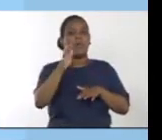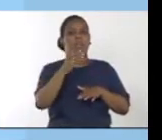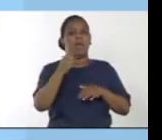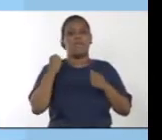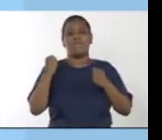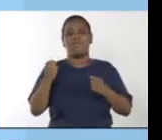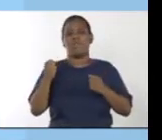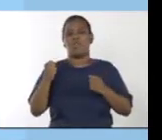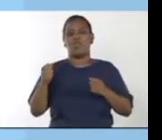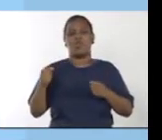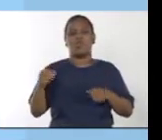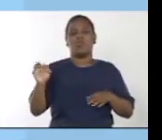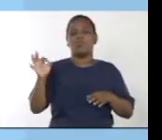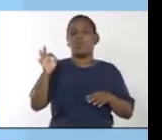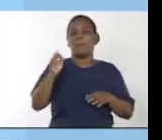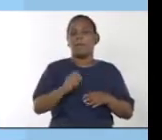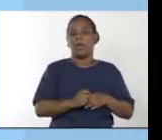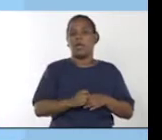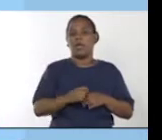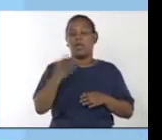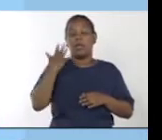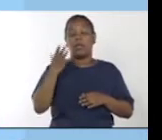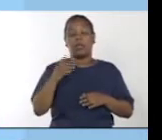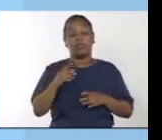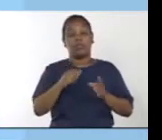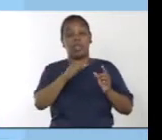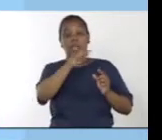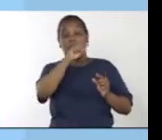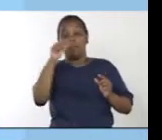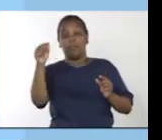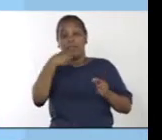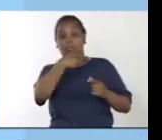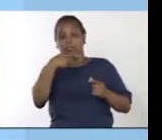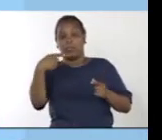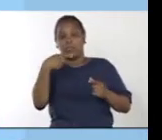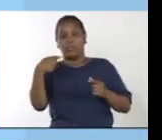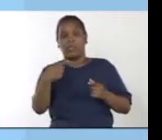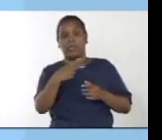pájaros. ¿A quién representa el verso subrayado?